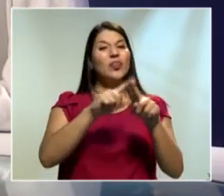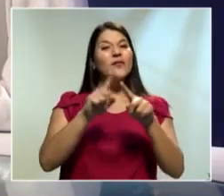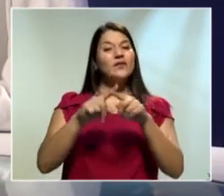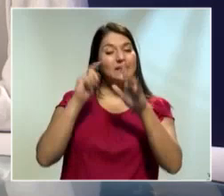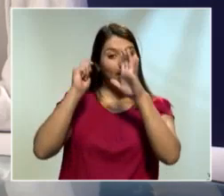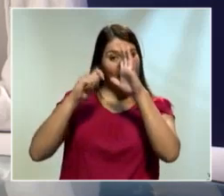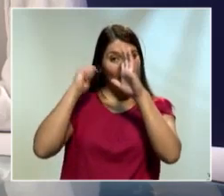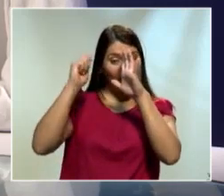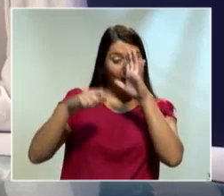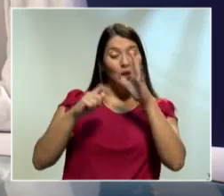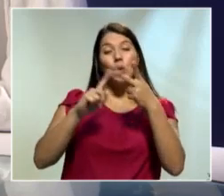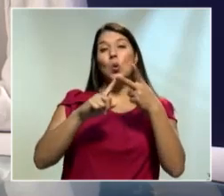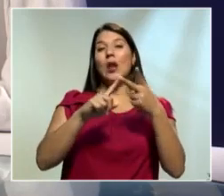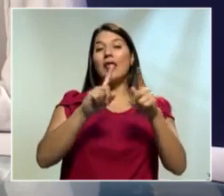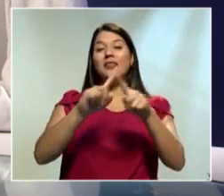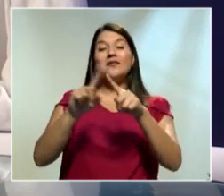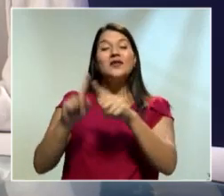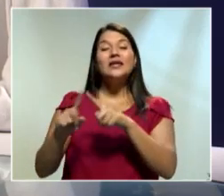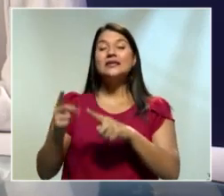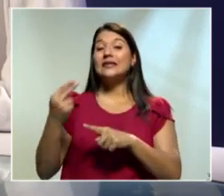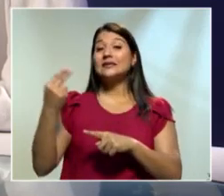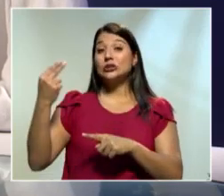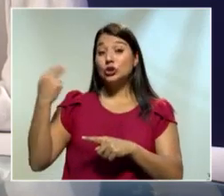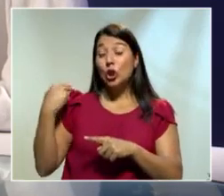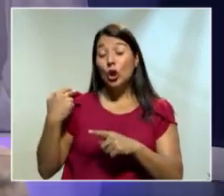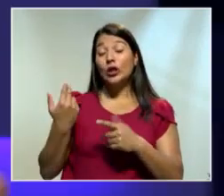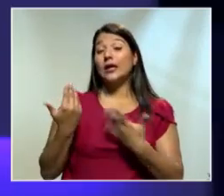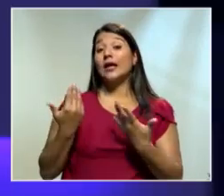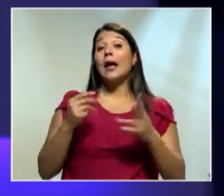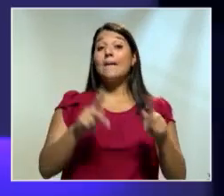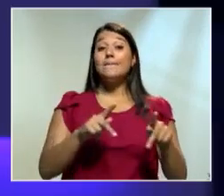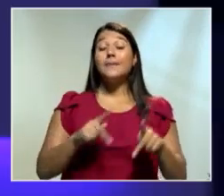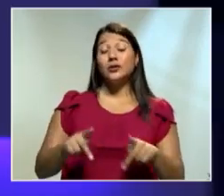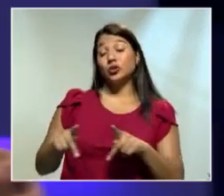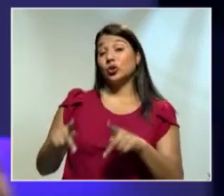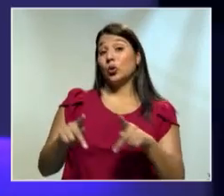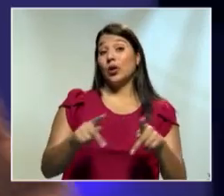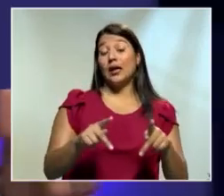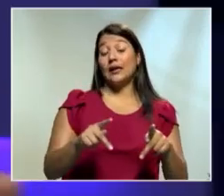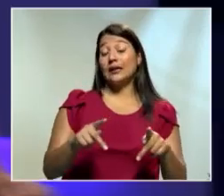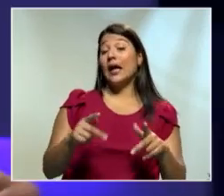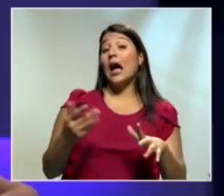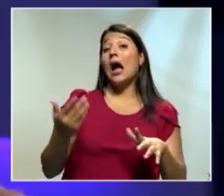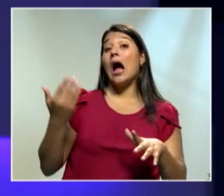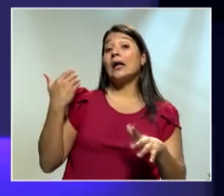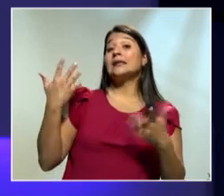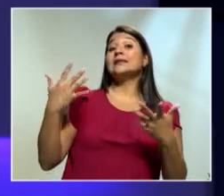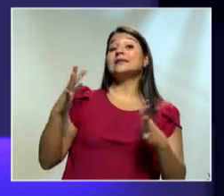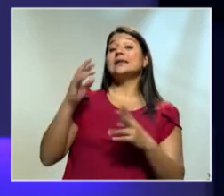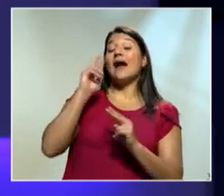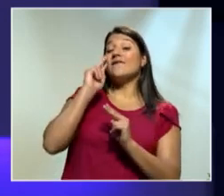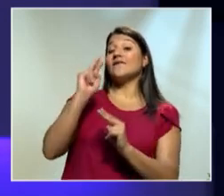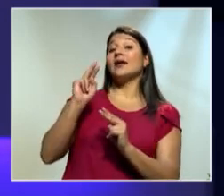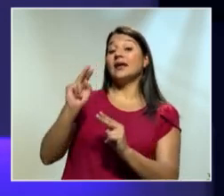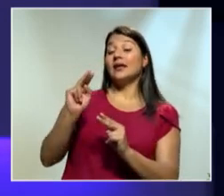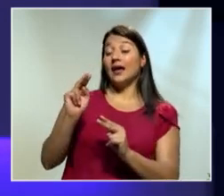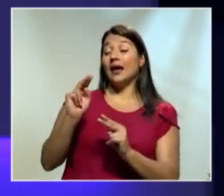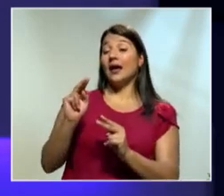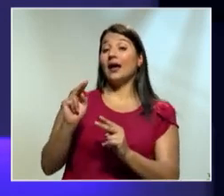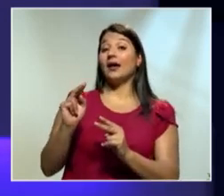y diferentes testimonios de gente que estaba viendo ya la evidencia científica